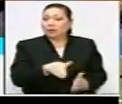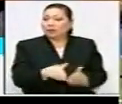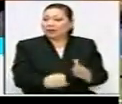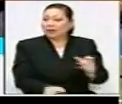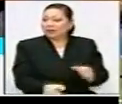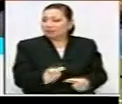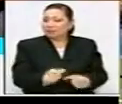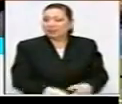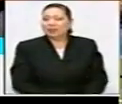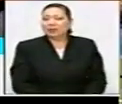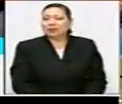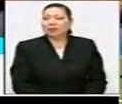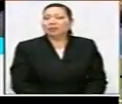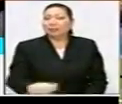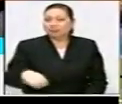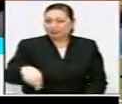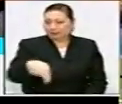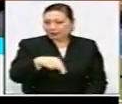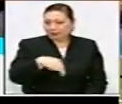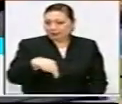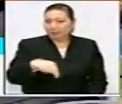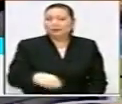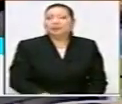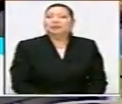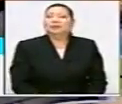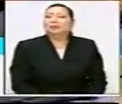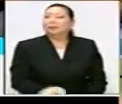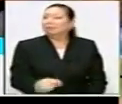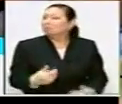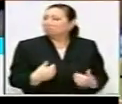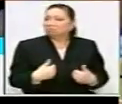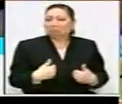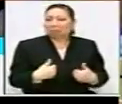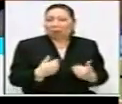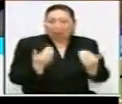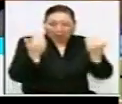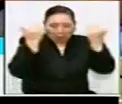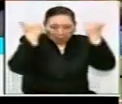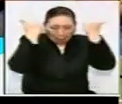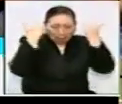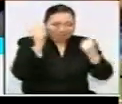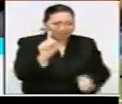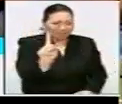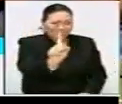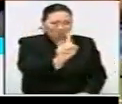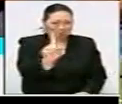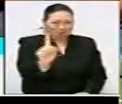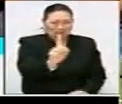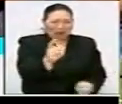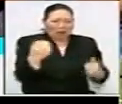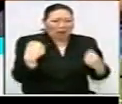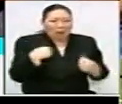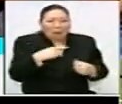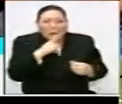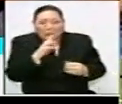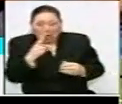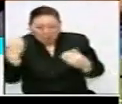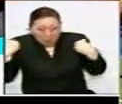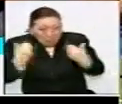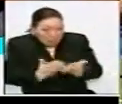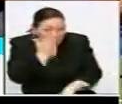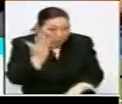población. Nosotros no tenemos rabo de paja, ni cargamos mochila de